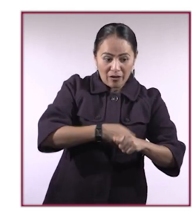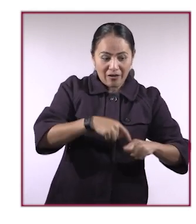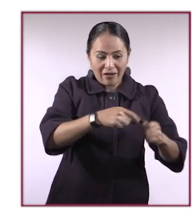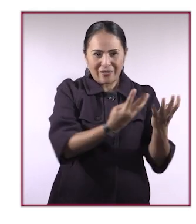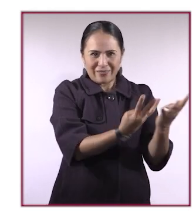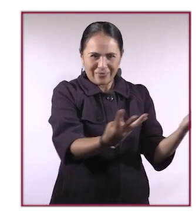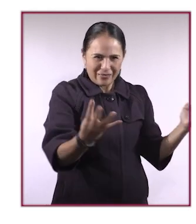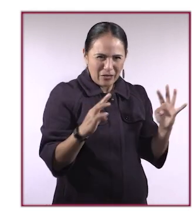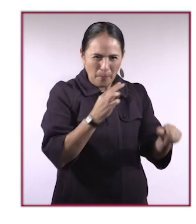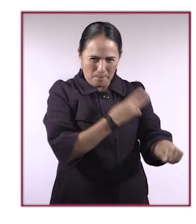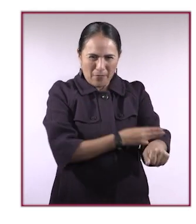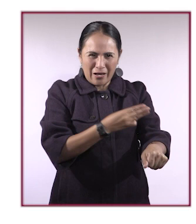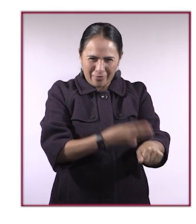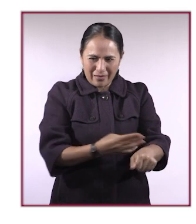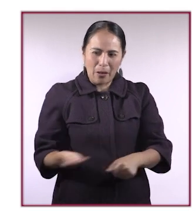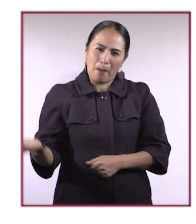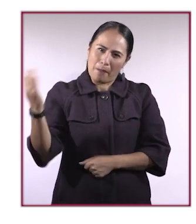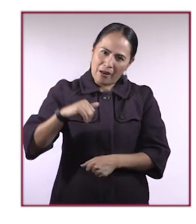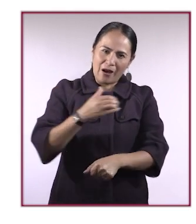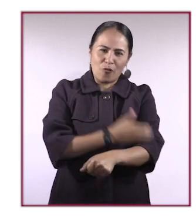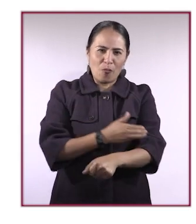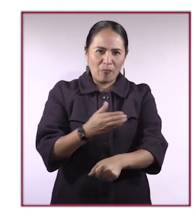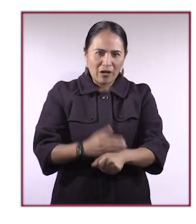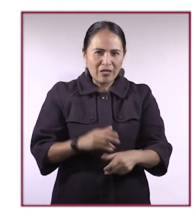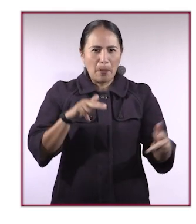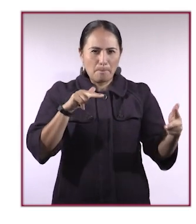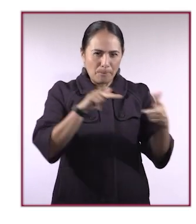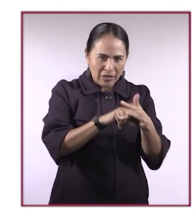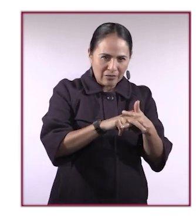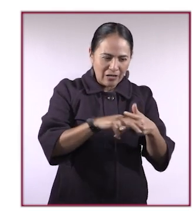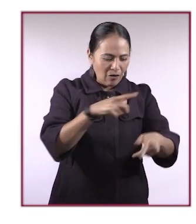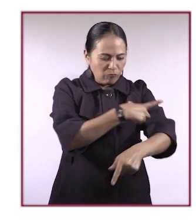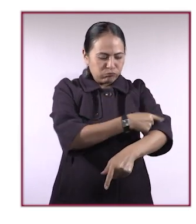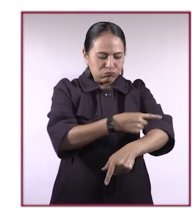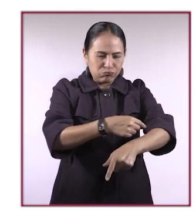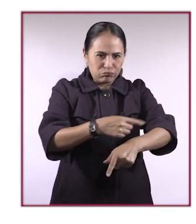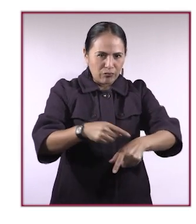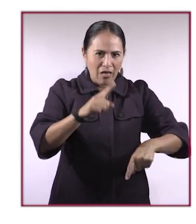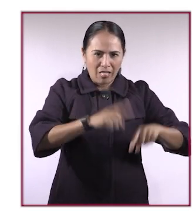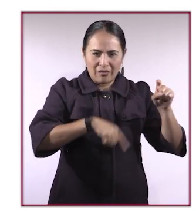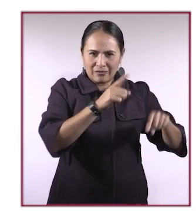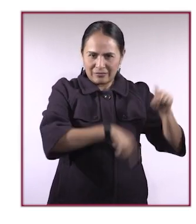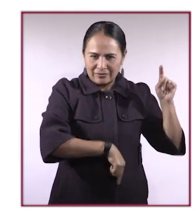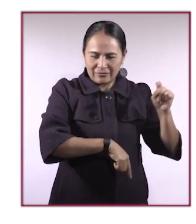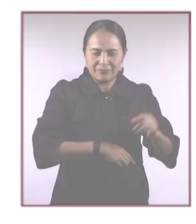que tenían atrás de su casa, que lo acompañara para que los mataran y desplumaran.